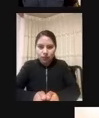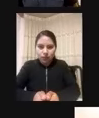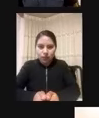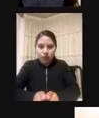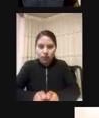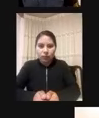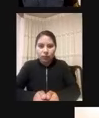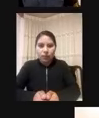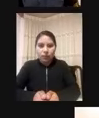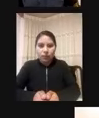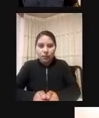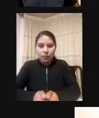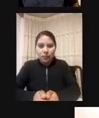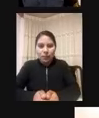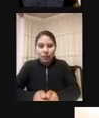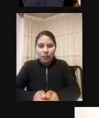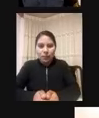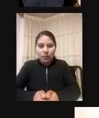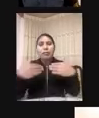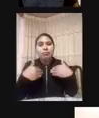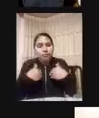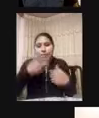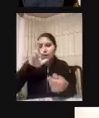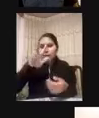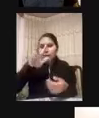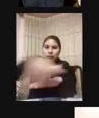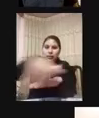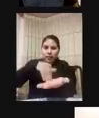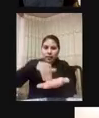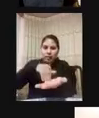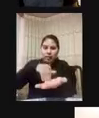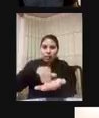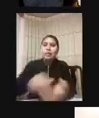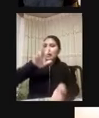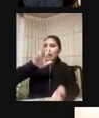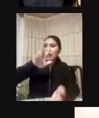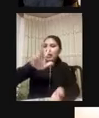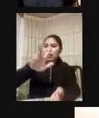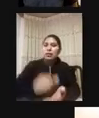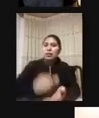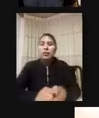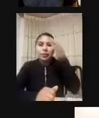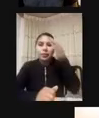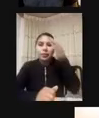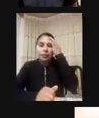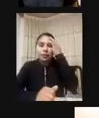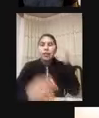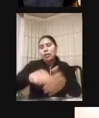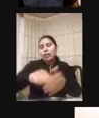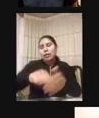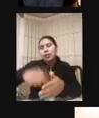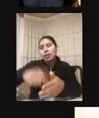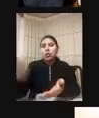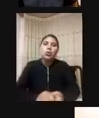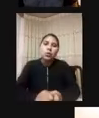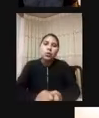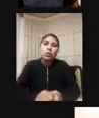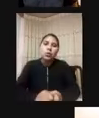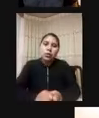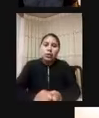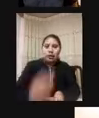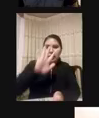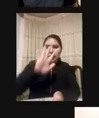comunitario. Uno se encuentra en el distrito 3 en la zona San Luis Taza, el otro se encuentra en el distrito 5 en la zona Tahuantinsuyo, el